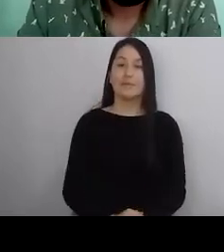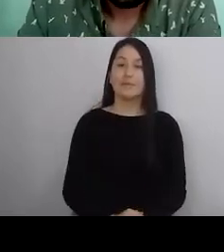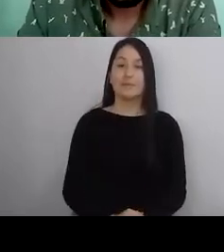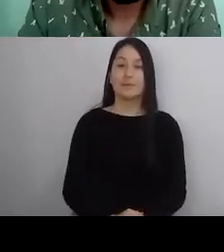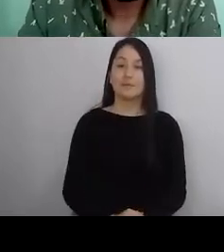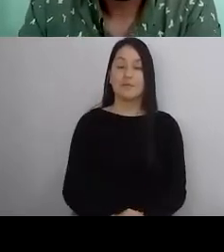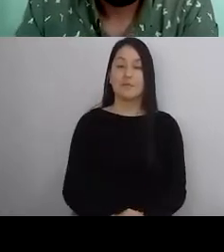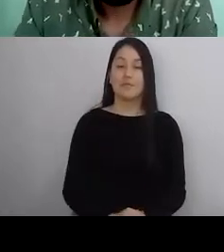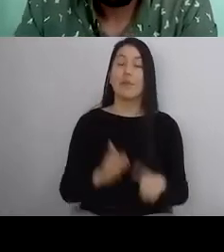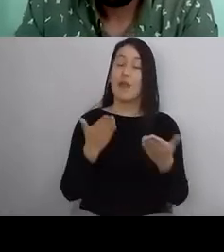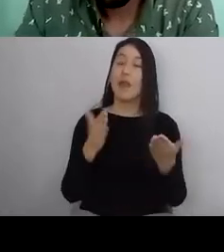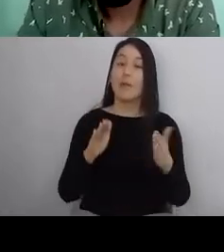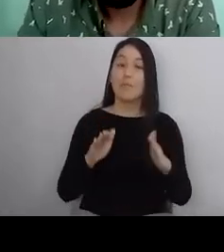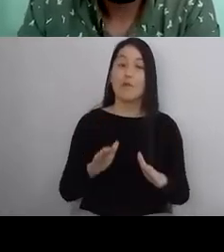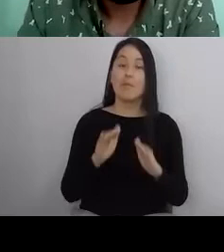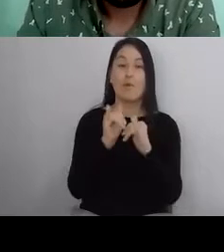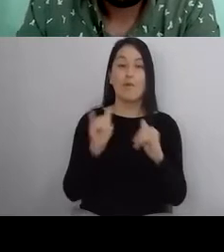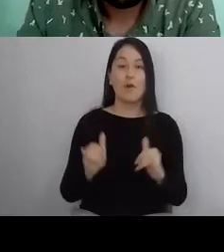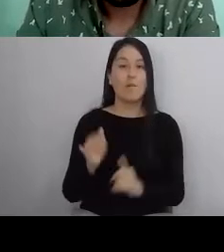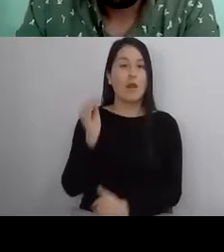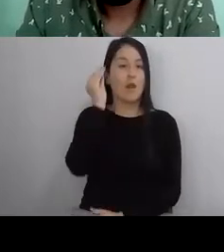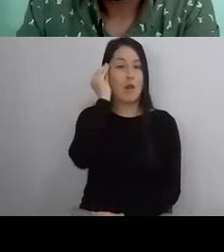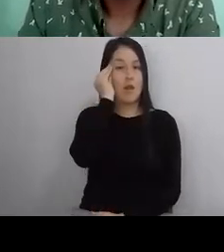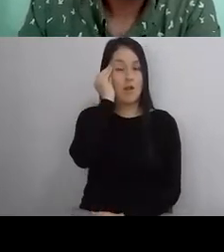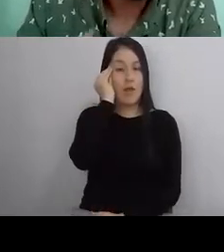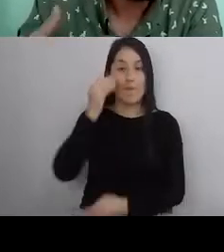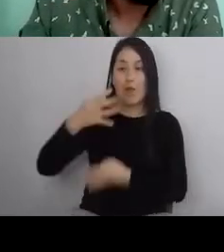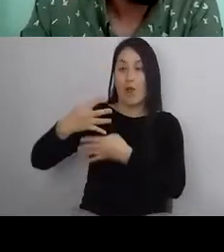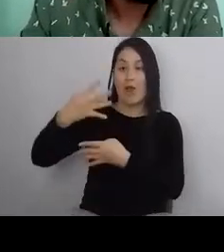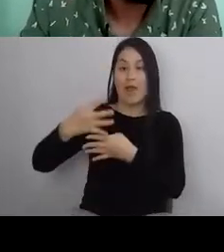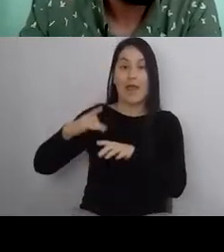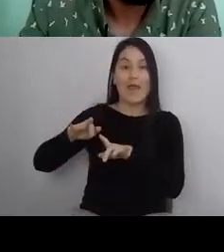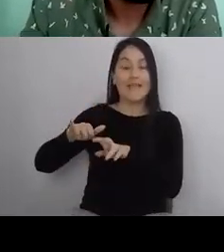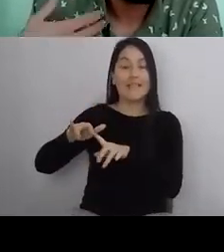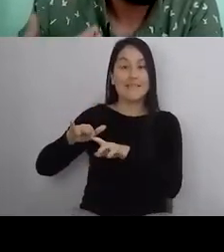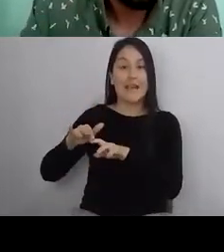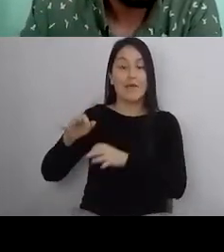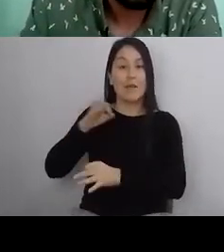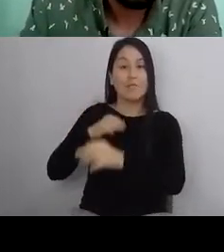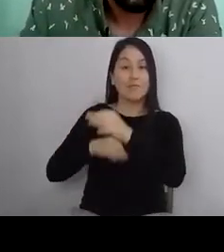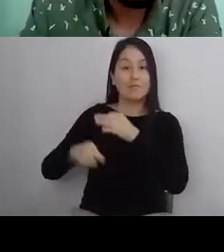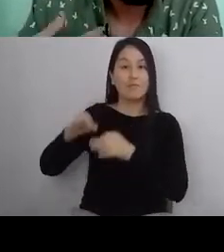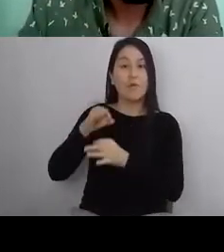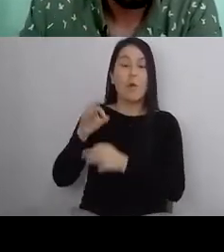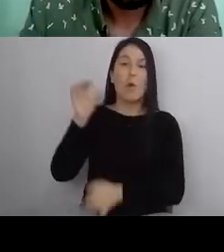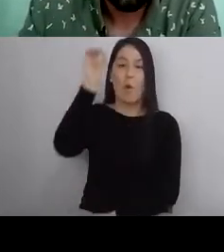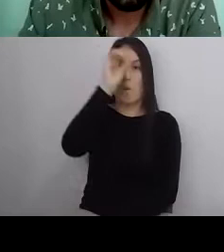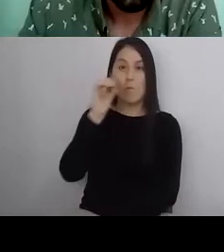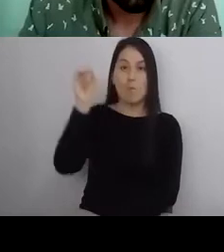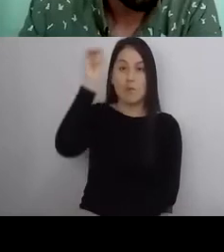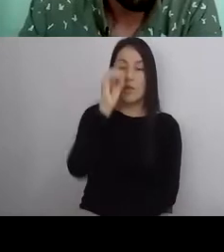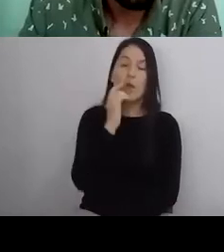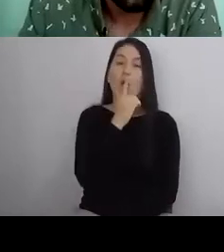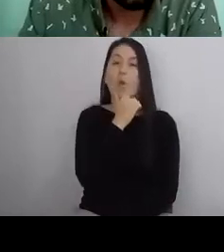De igual manera, les recordamos que tenemos habilitado el chat para que puedan ir dándonos sus puntos de vista, sus